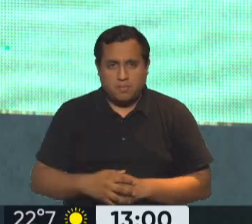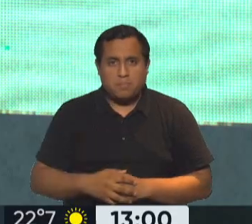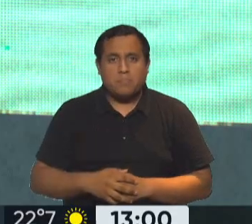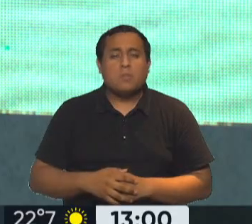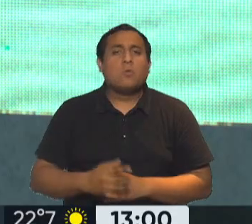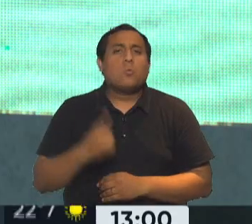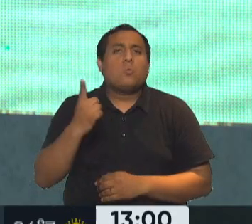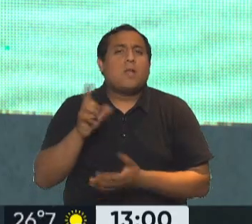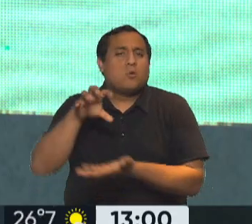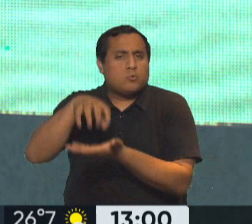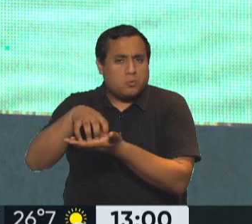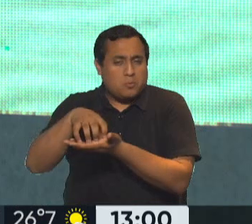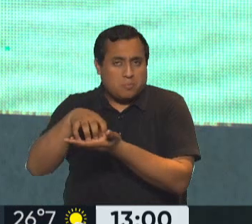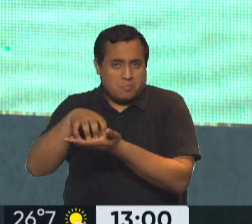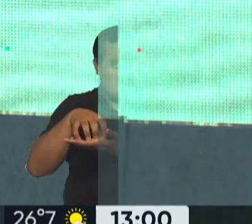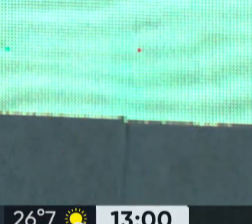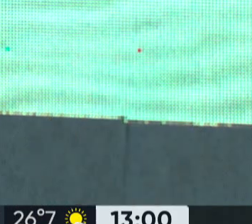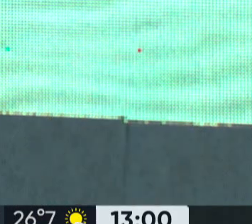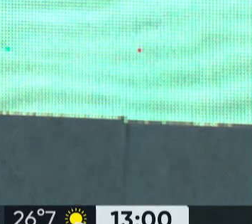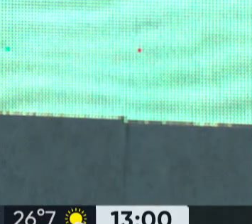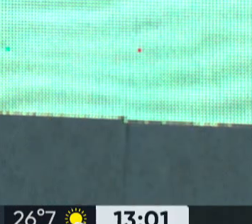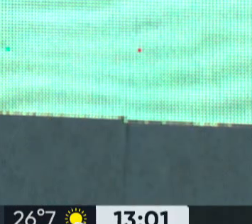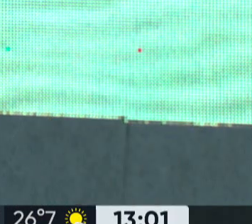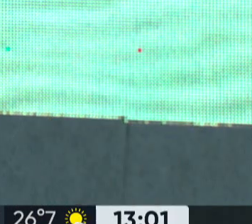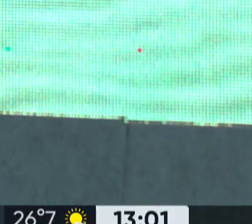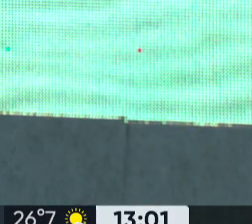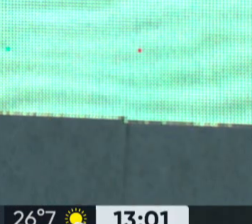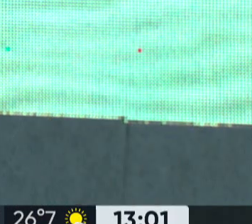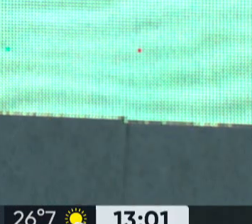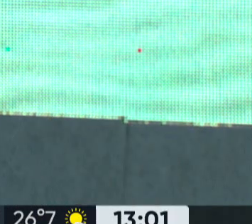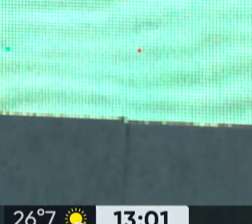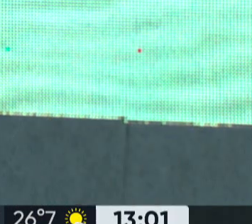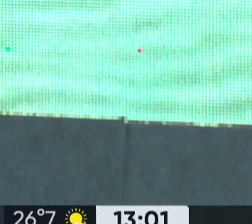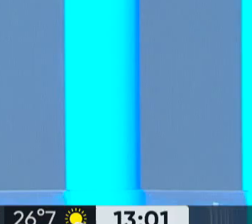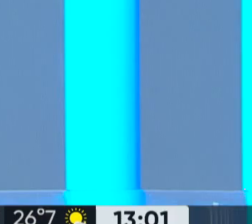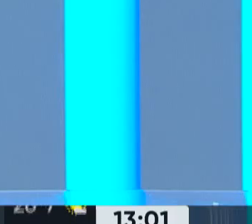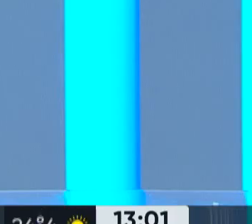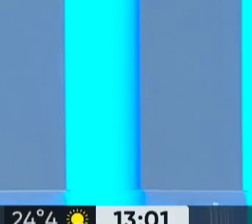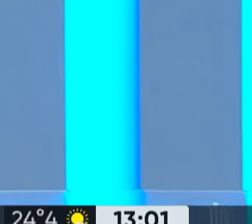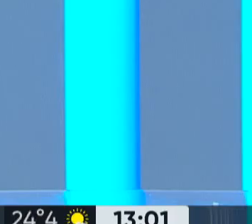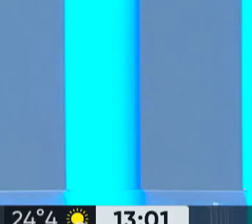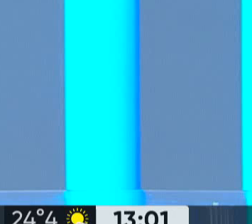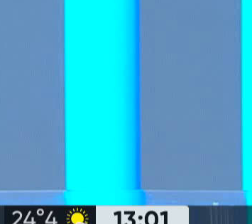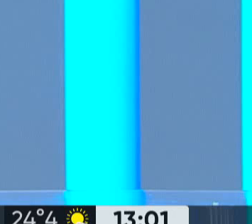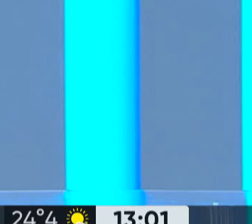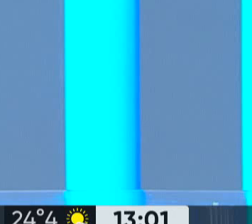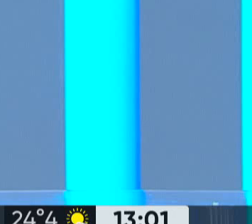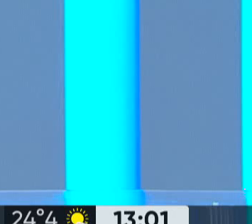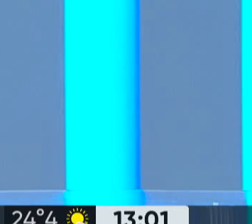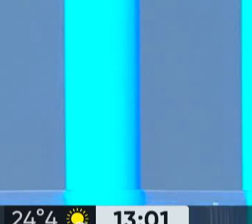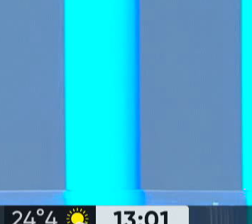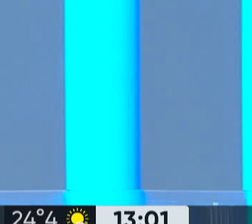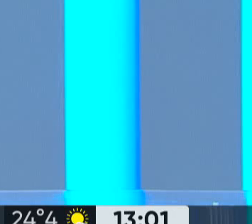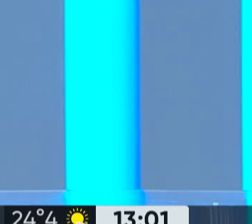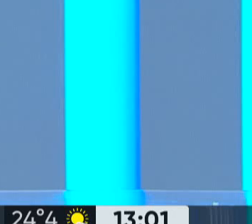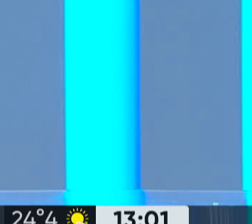una compañía que comercializa en el exterior derivados de soja. Exactamente. Una de las se menciona que es una de las